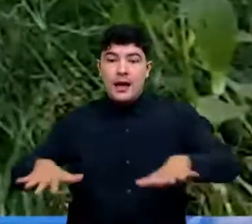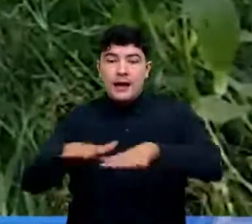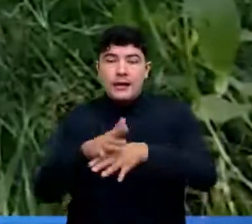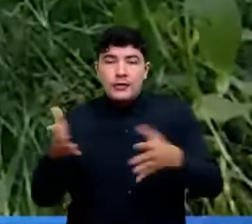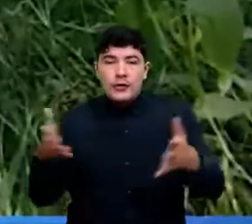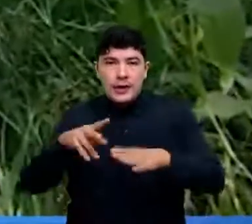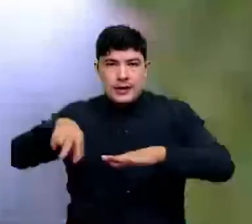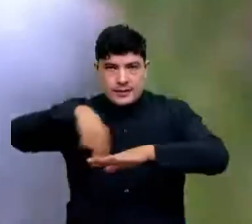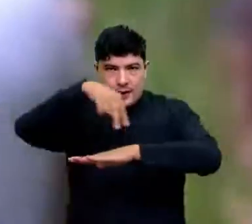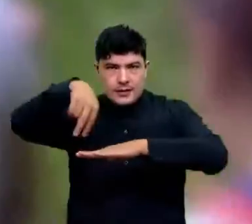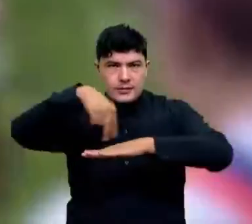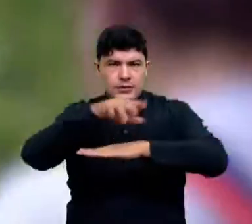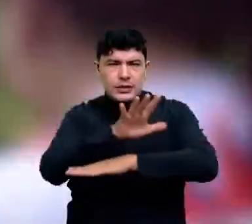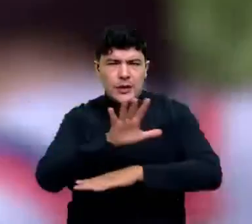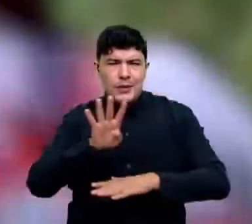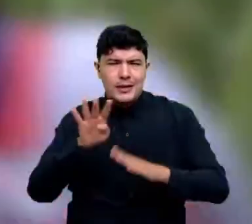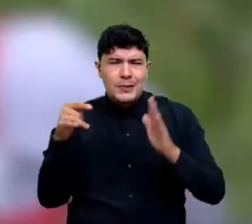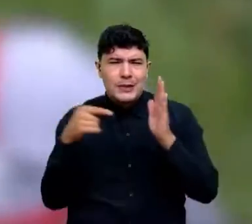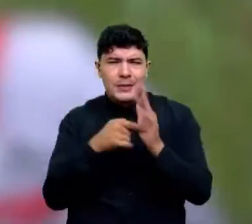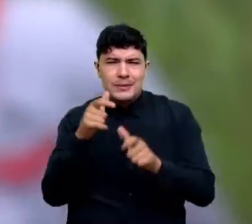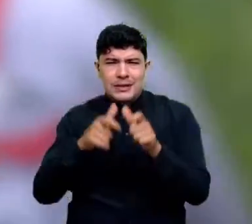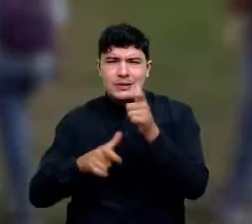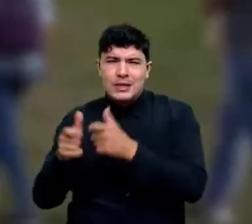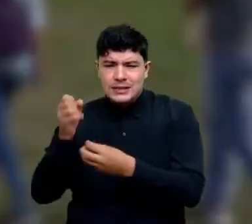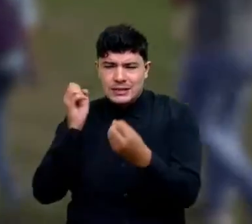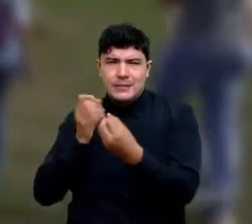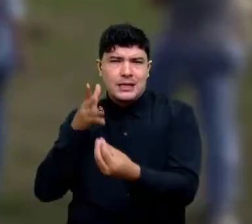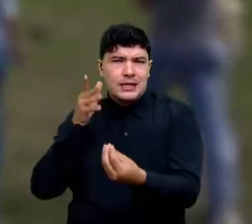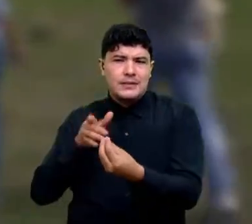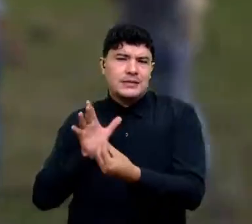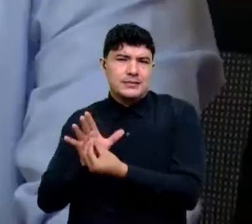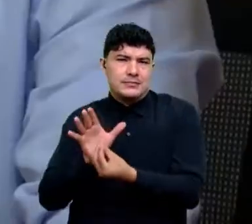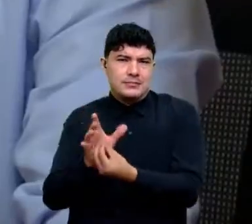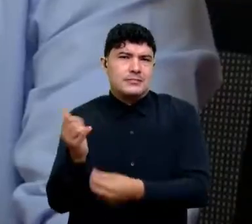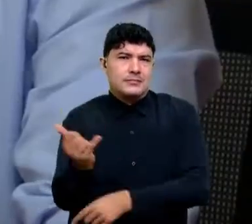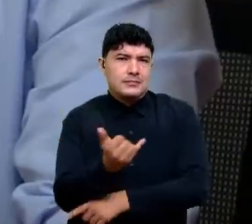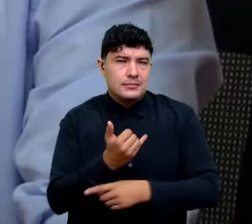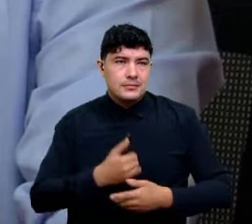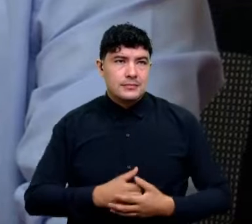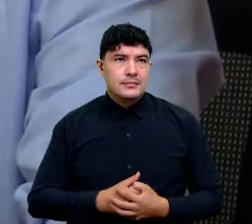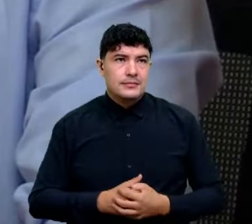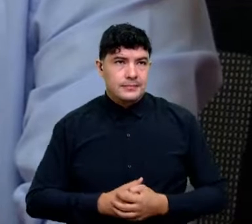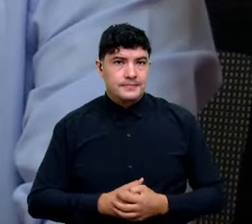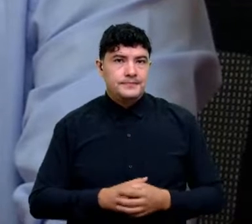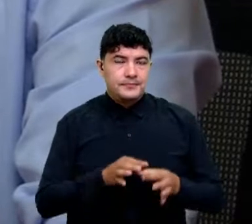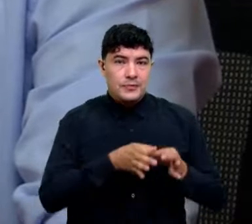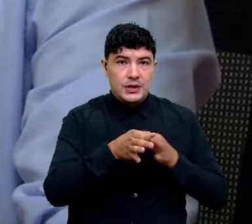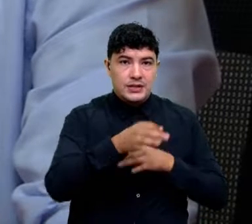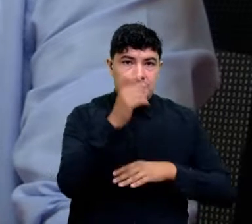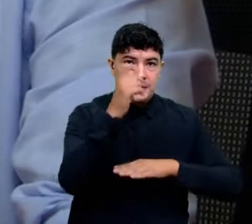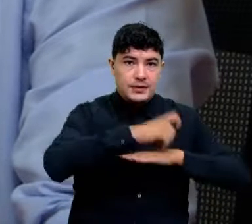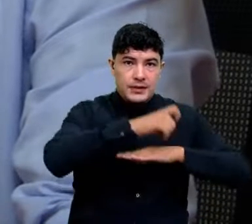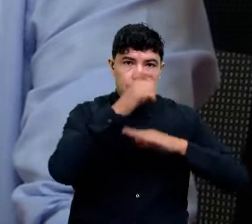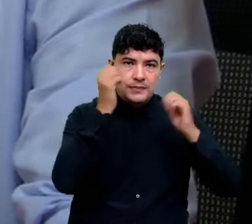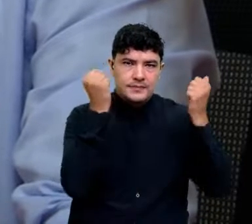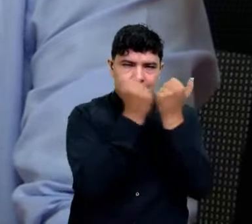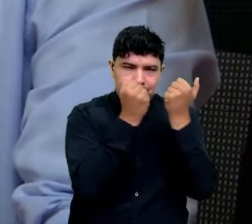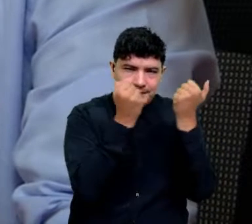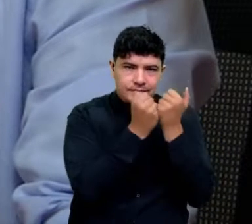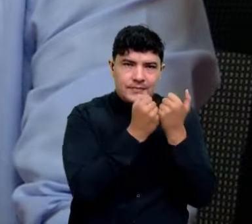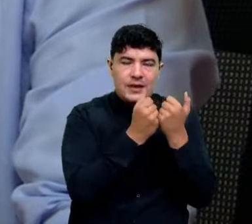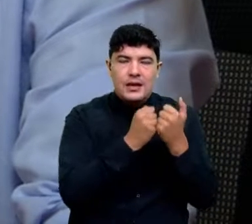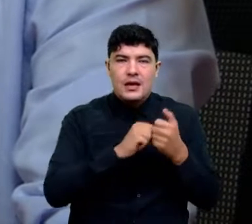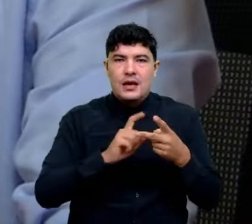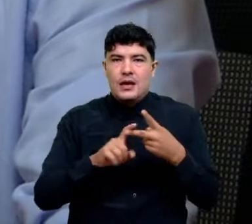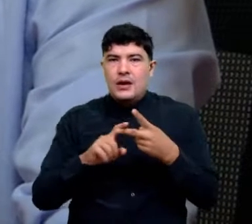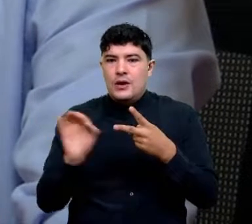más de 54.000 víctimas de confinamiento. Confinamiento en Tibú, en todas las personas que viven alrededor